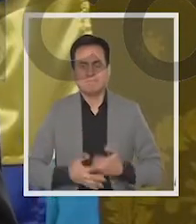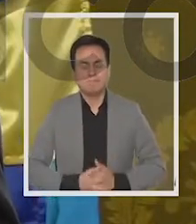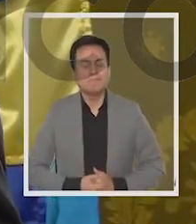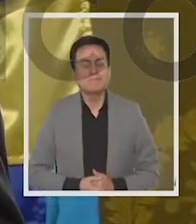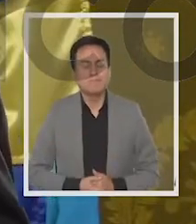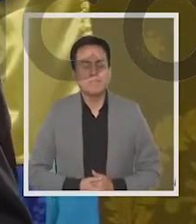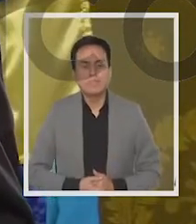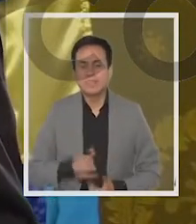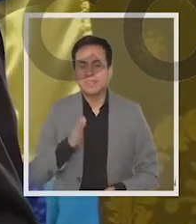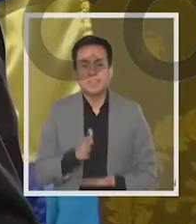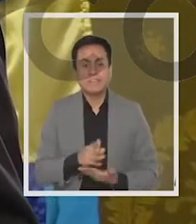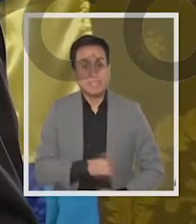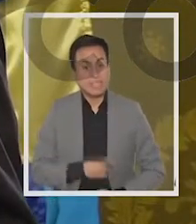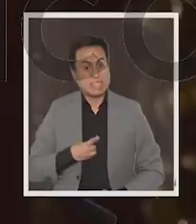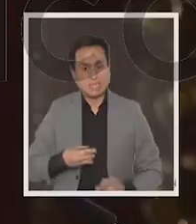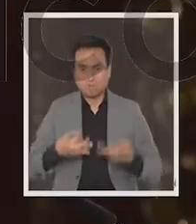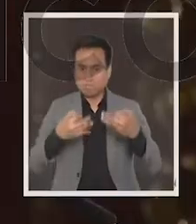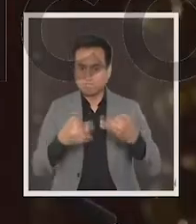debe estar